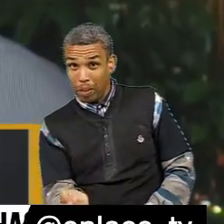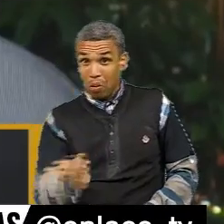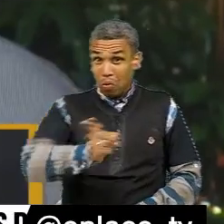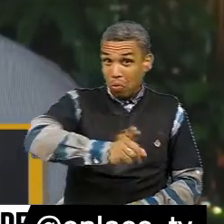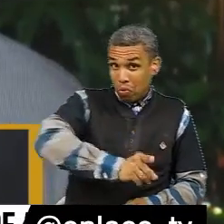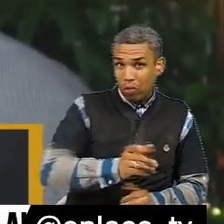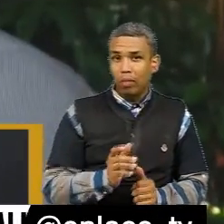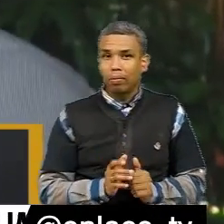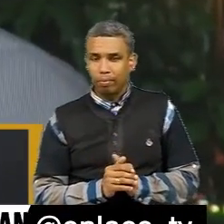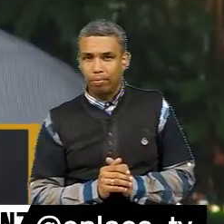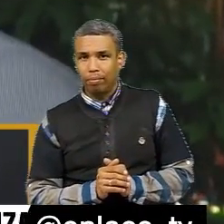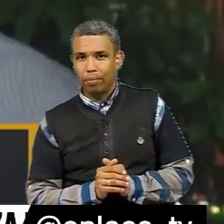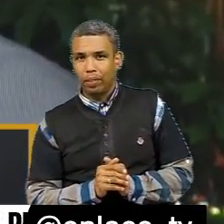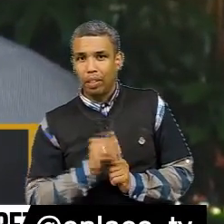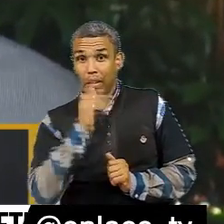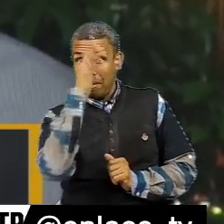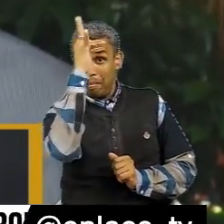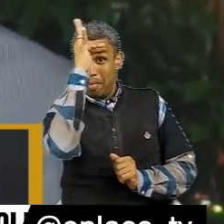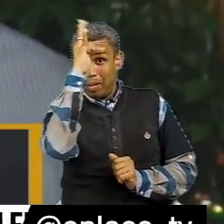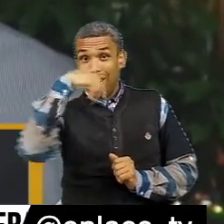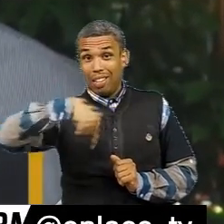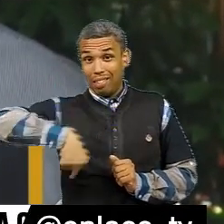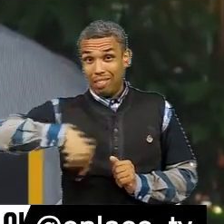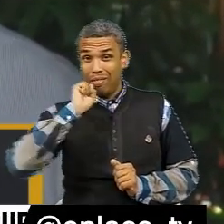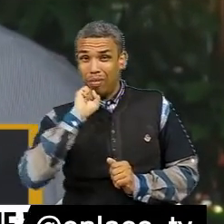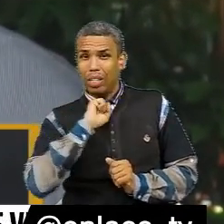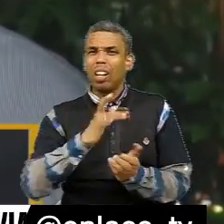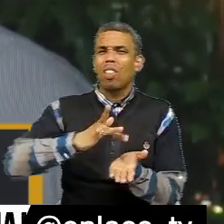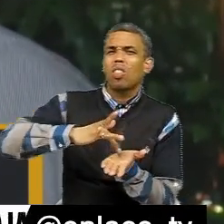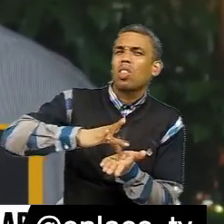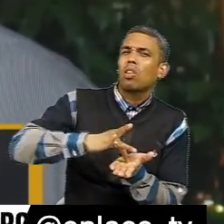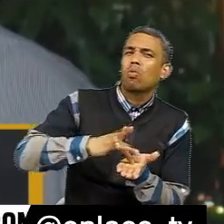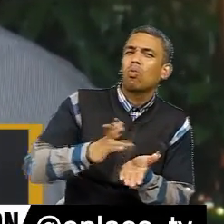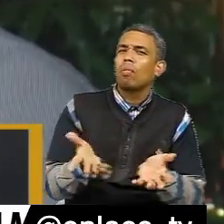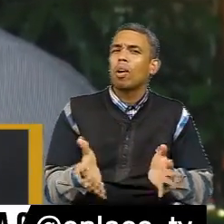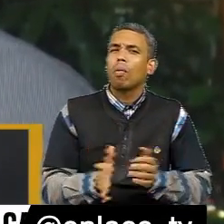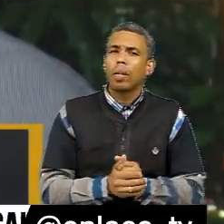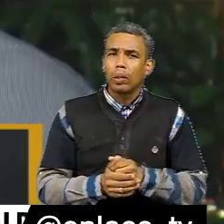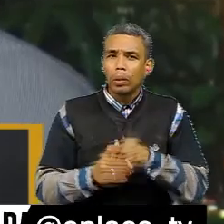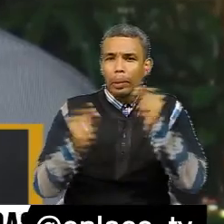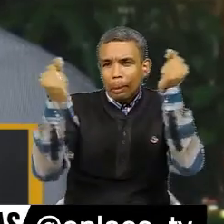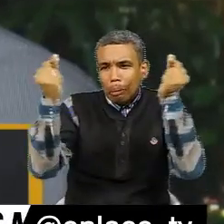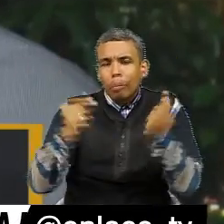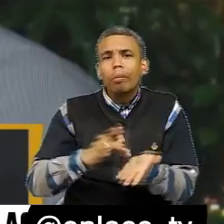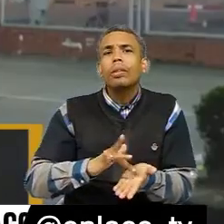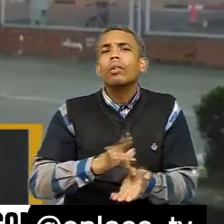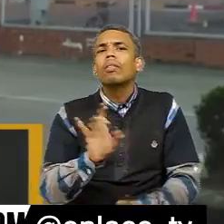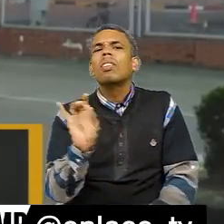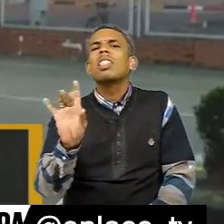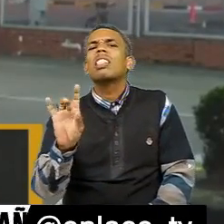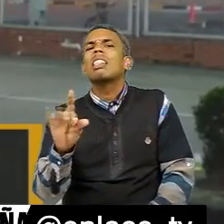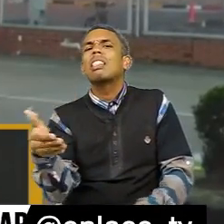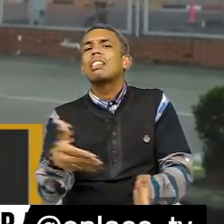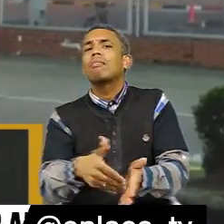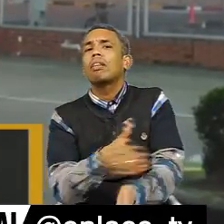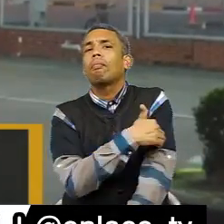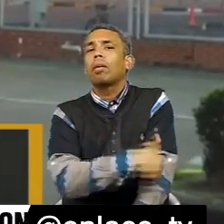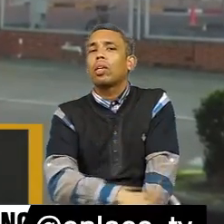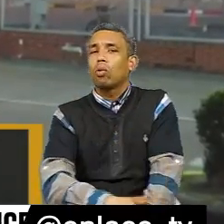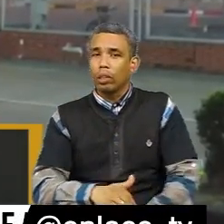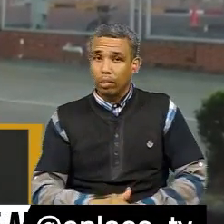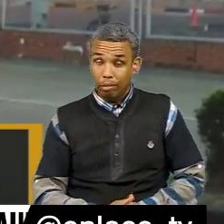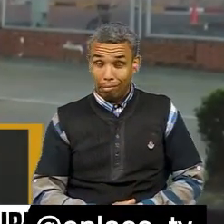del Magdalena Medio, que opera en Barranca Bermeja, tiene una deuda actualmente de 15 mil millones de pesos. Y usted